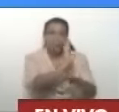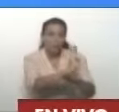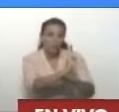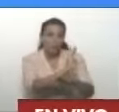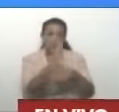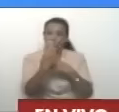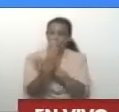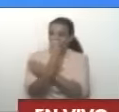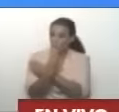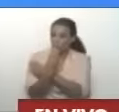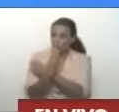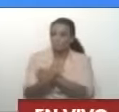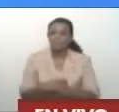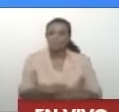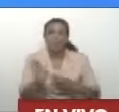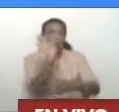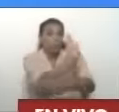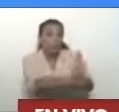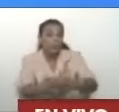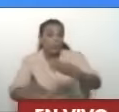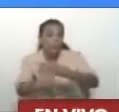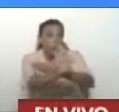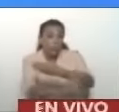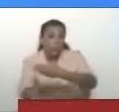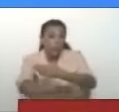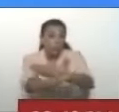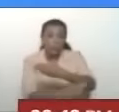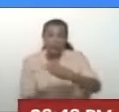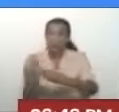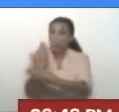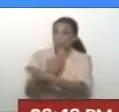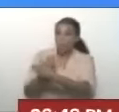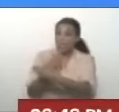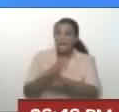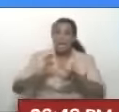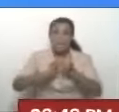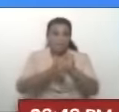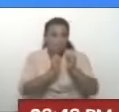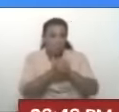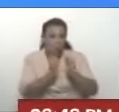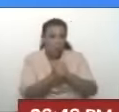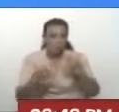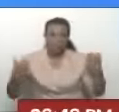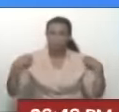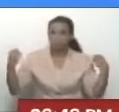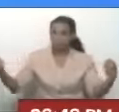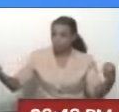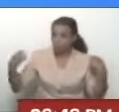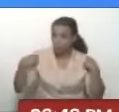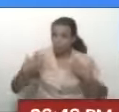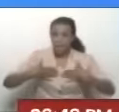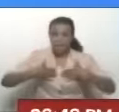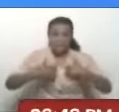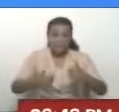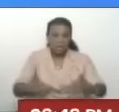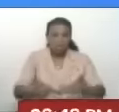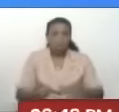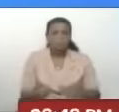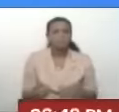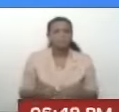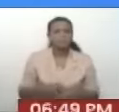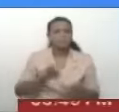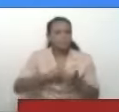¿Ah? La salud, la actividad física, el deporte. Y ahí